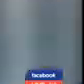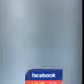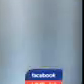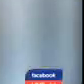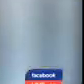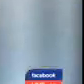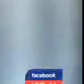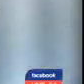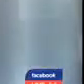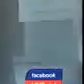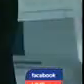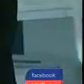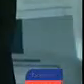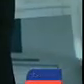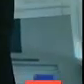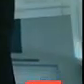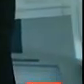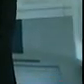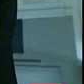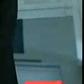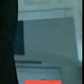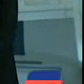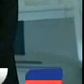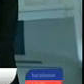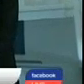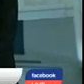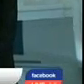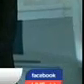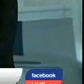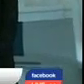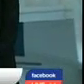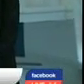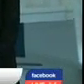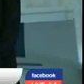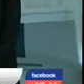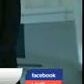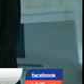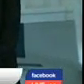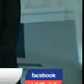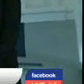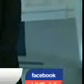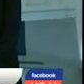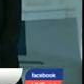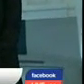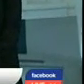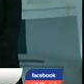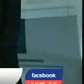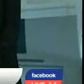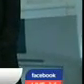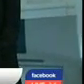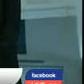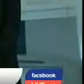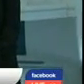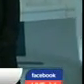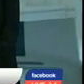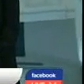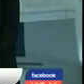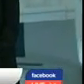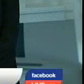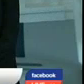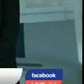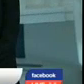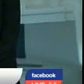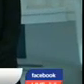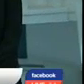lo contamos. En noticias internacionales, le contamos cuáles fueron los acuerdos que alcanzaron el presidente de